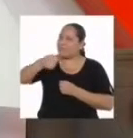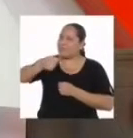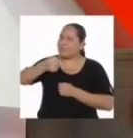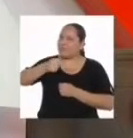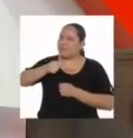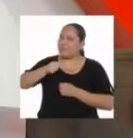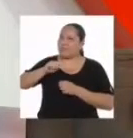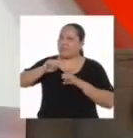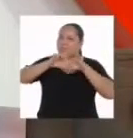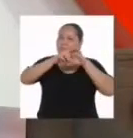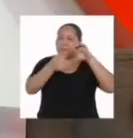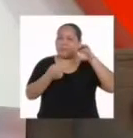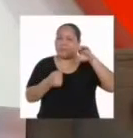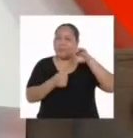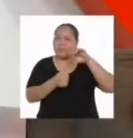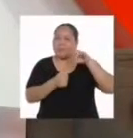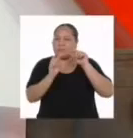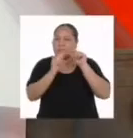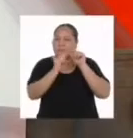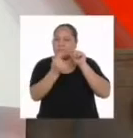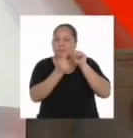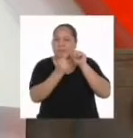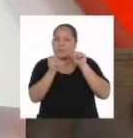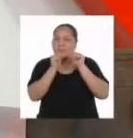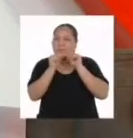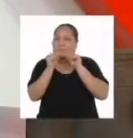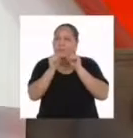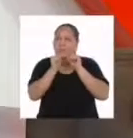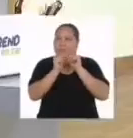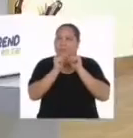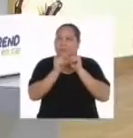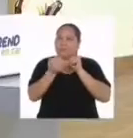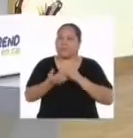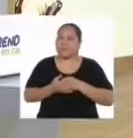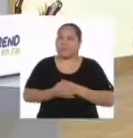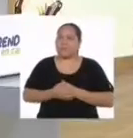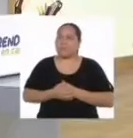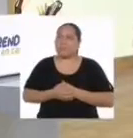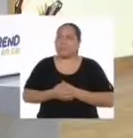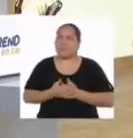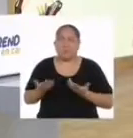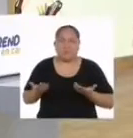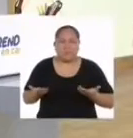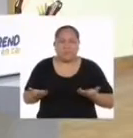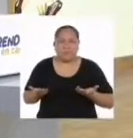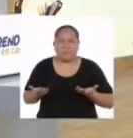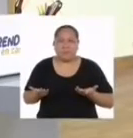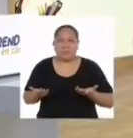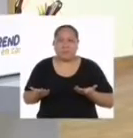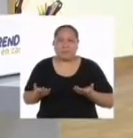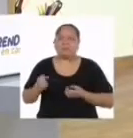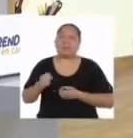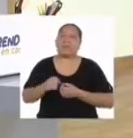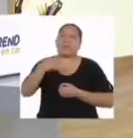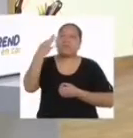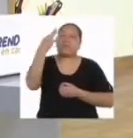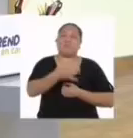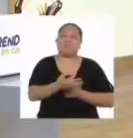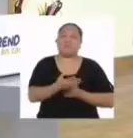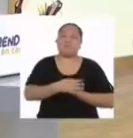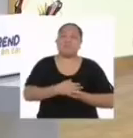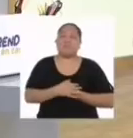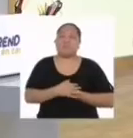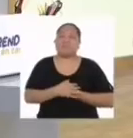una llave y el candado del cofre se abre con clave, con números. ¿Qué? Es cierto,